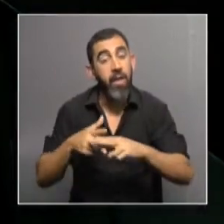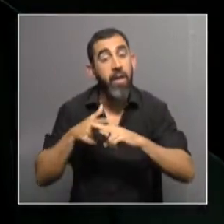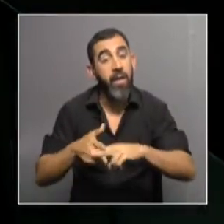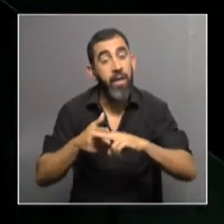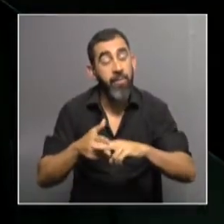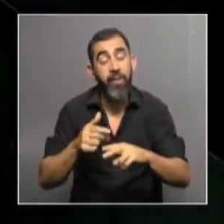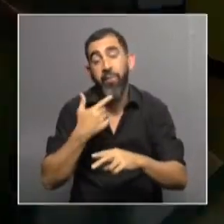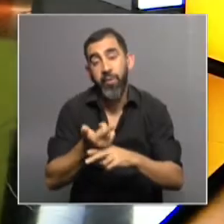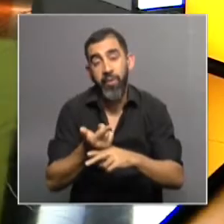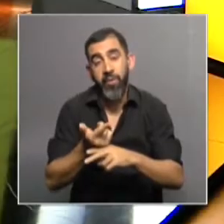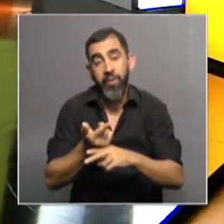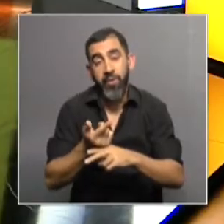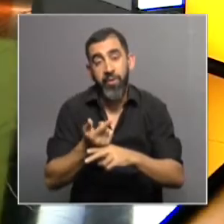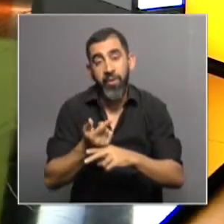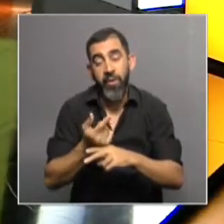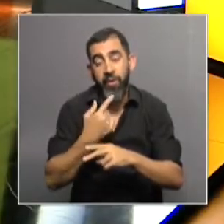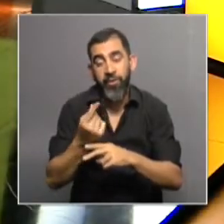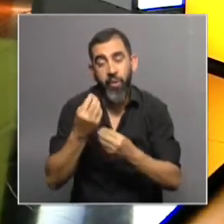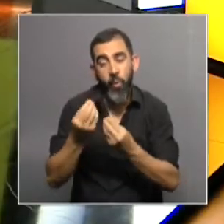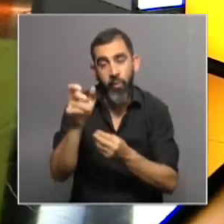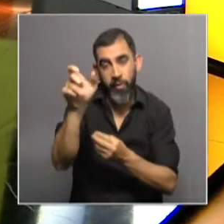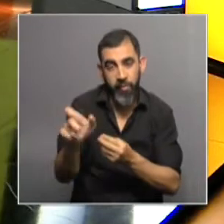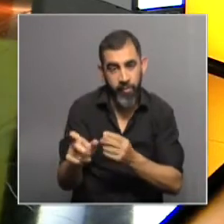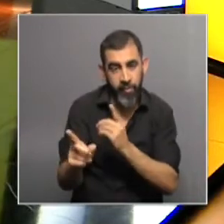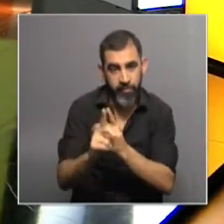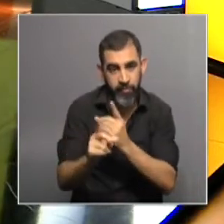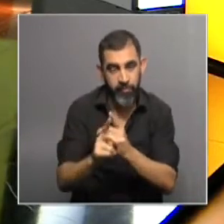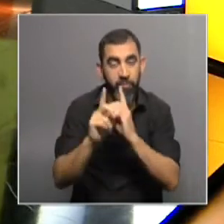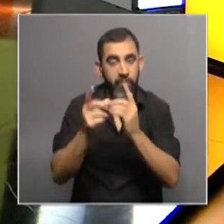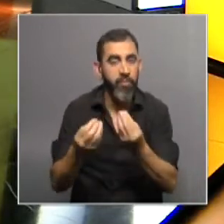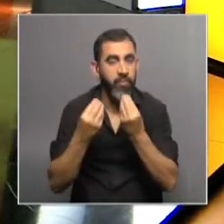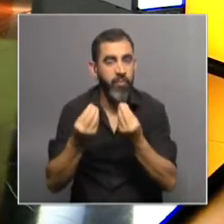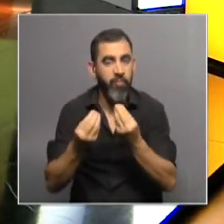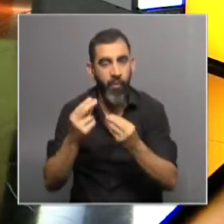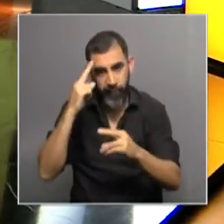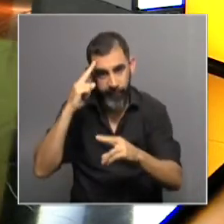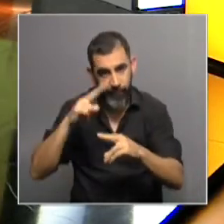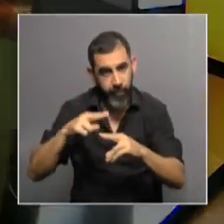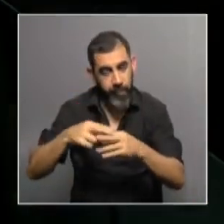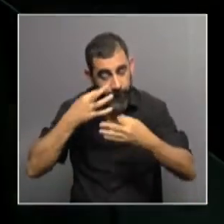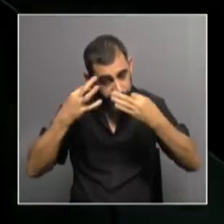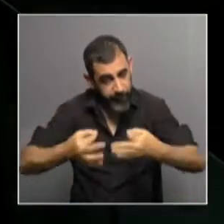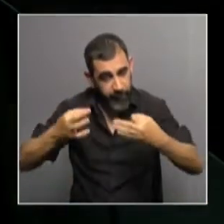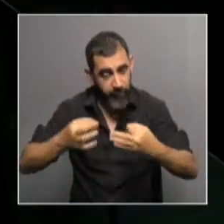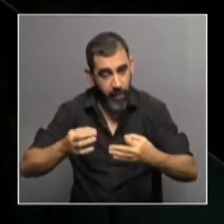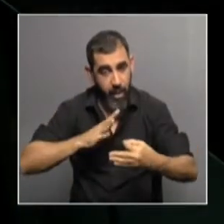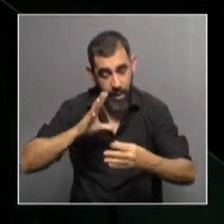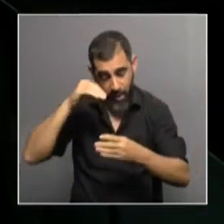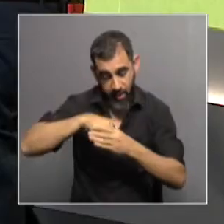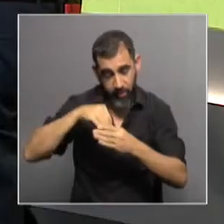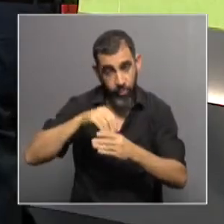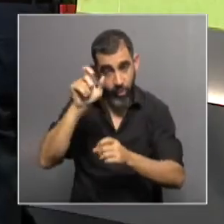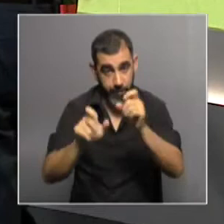por un lado nos hablan del paciente del individuo pero también por otro lado de qué tipo de patología exactamente es la que está cursando